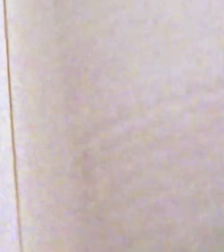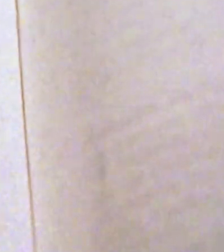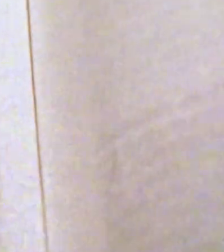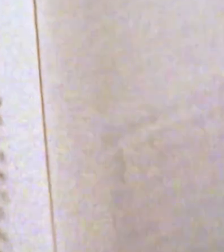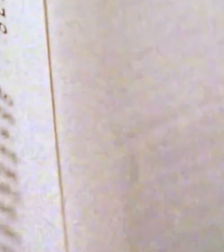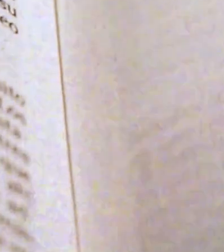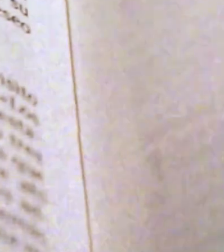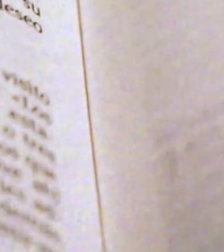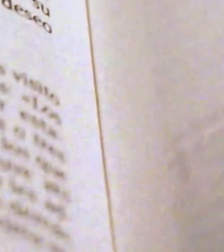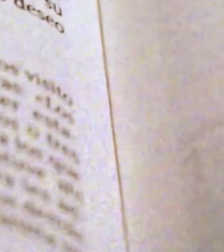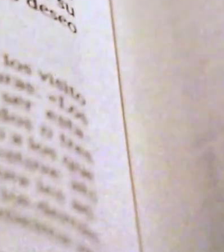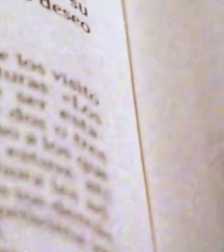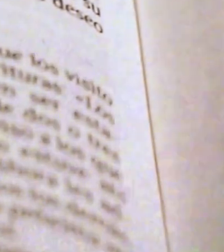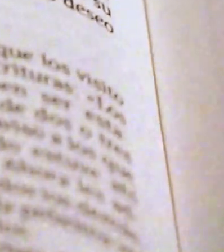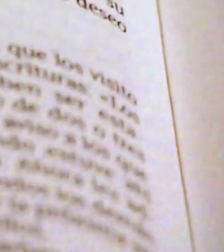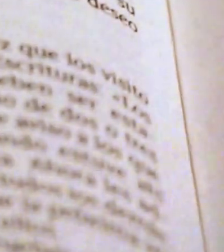que este momento